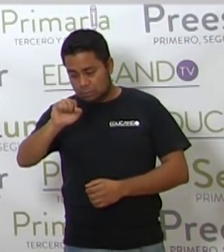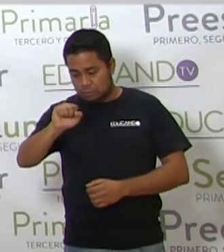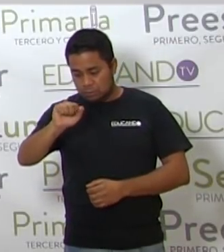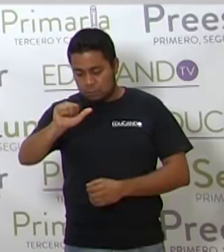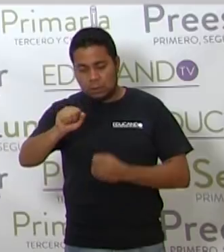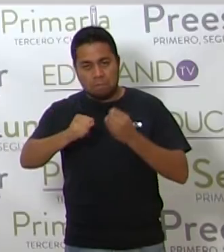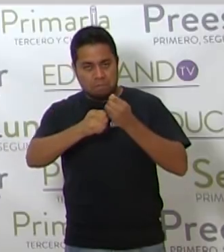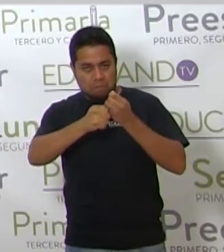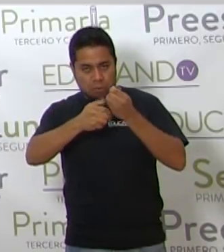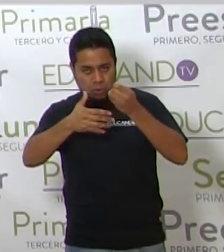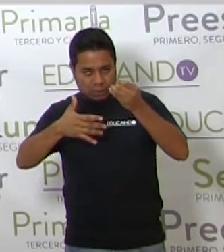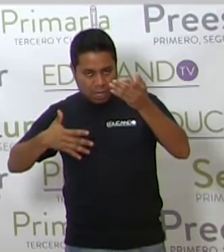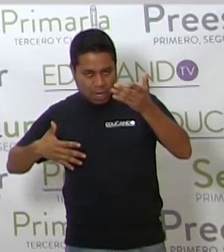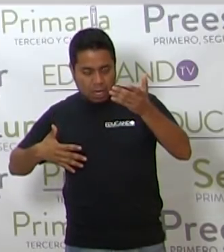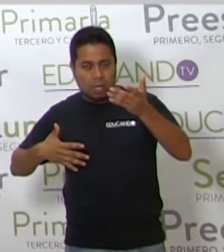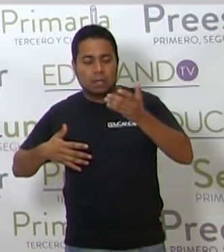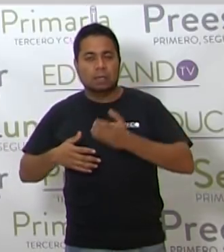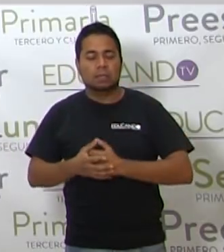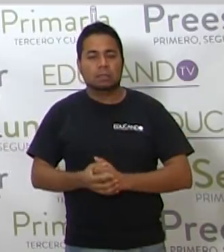¿bien? O